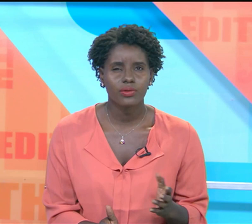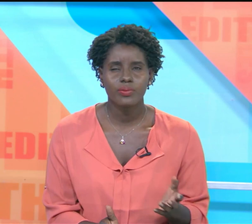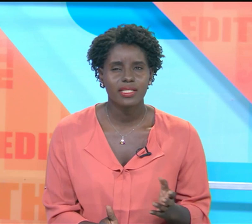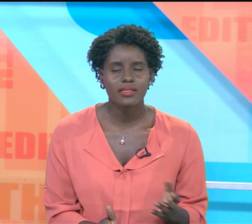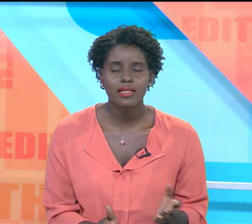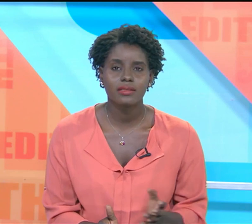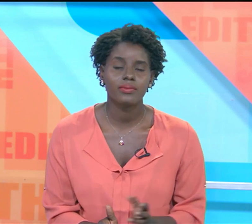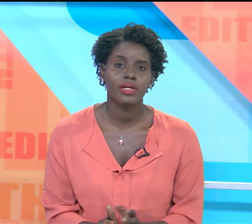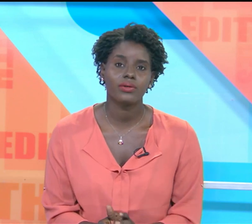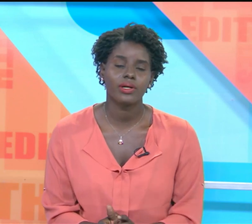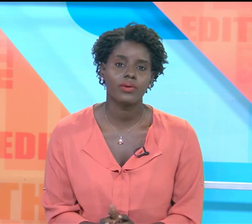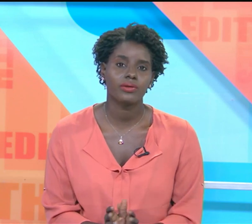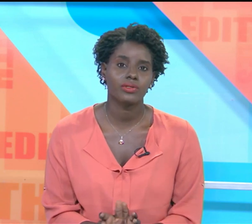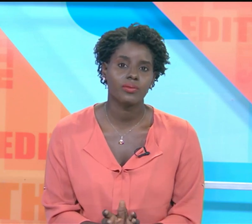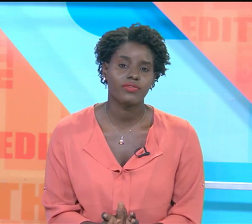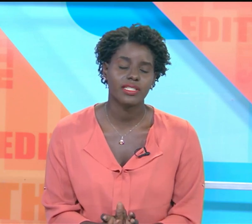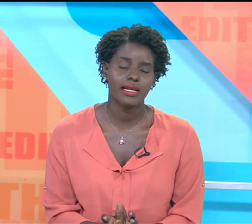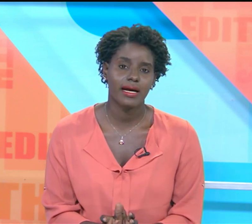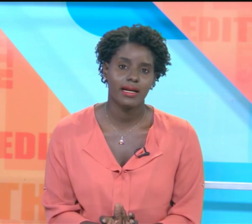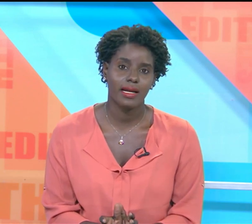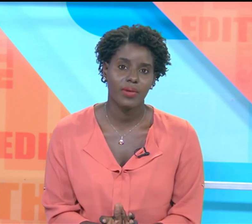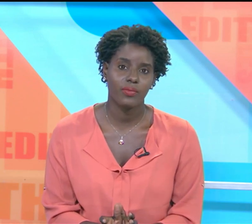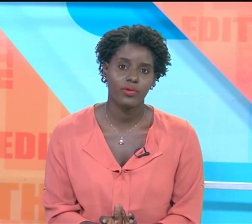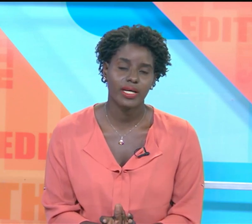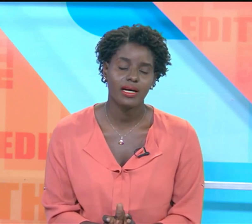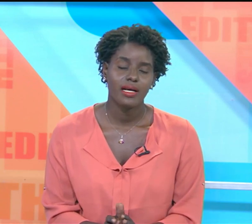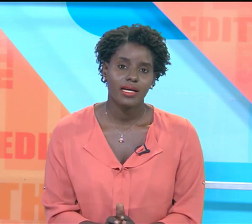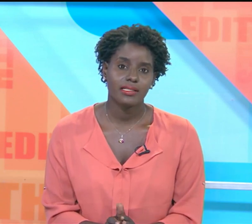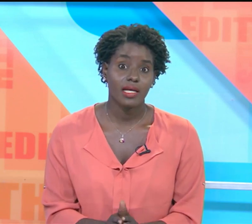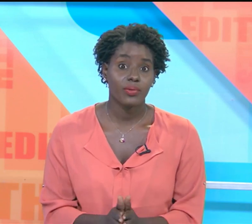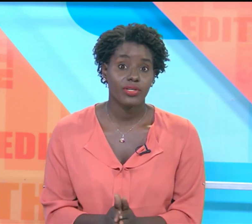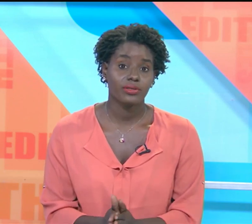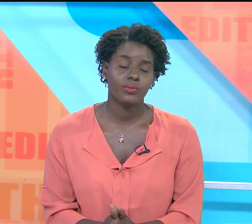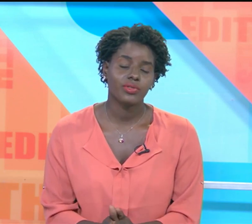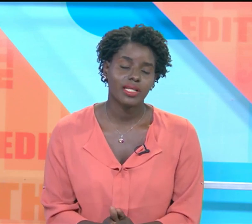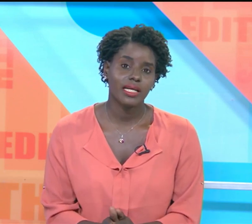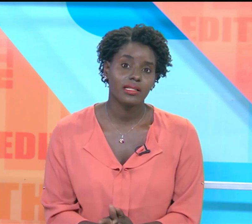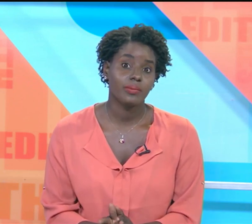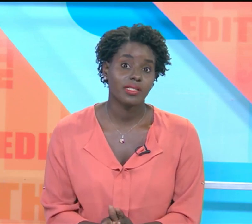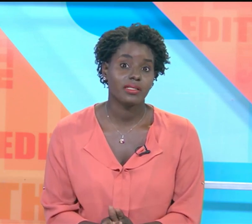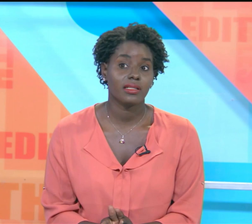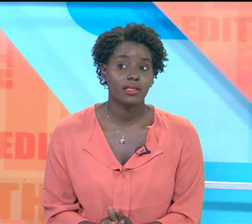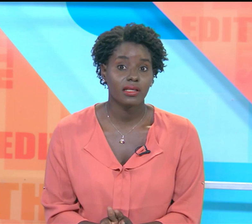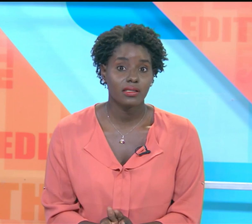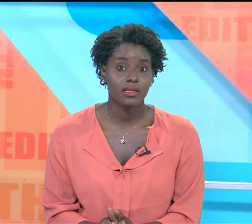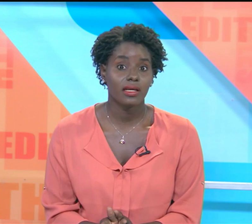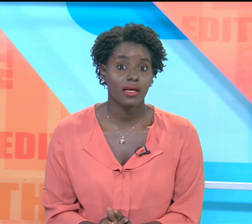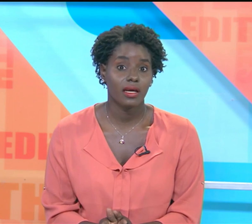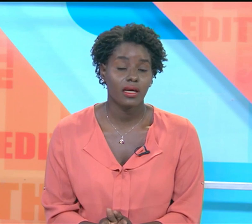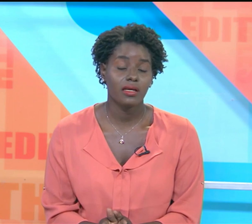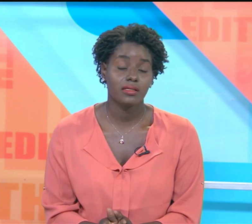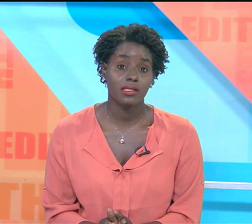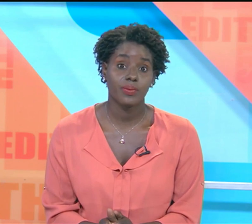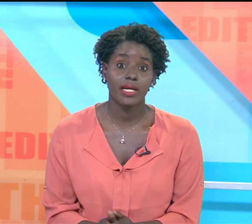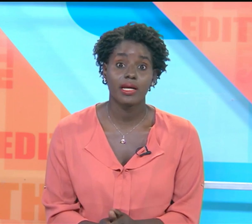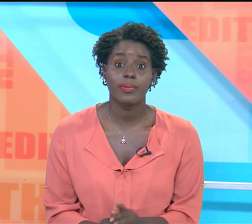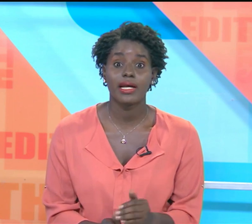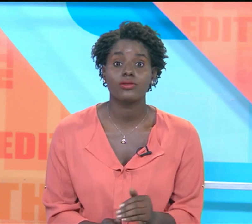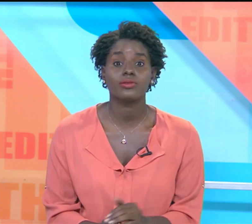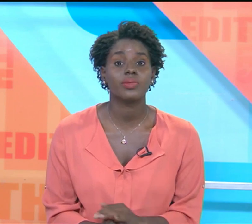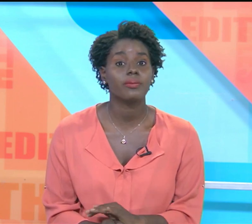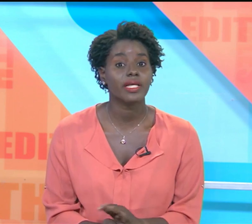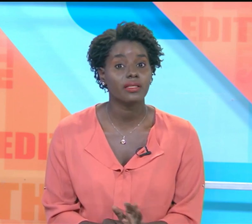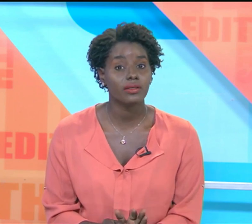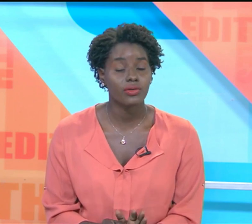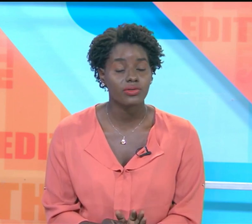2009, 2007, si mal no recuerdo, si no me falla la memoria, está el proyecto de Montegrande. El presidente dice que se espera que